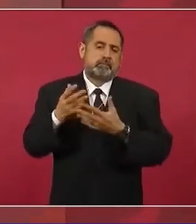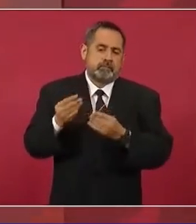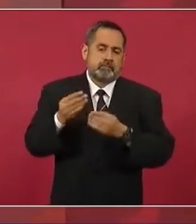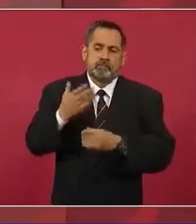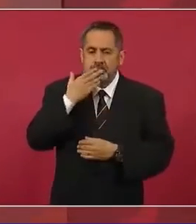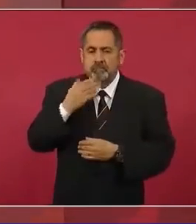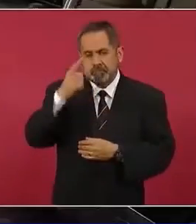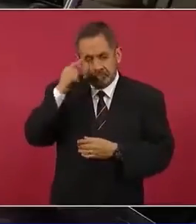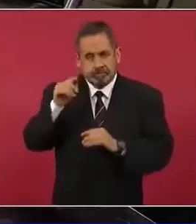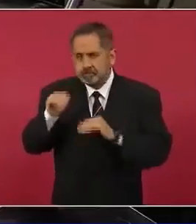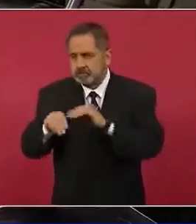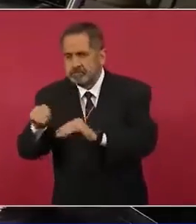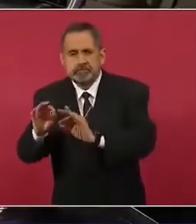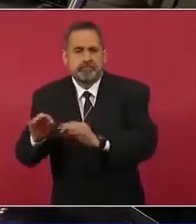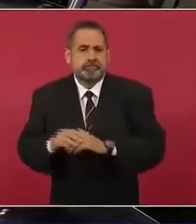antes